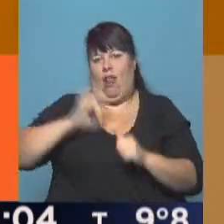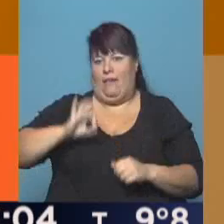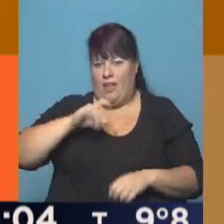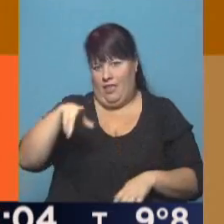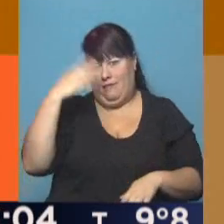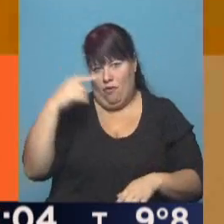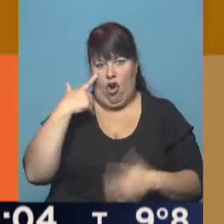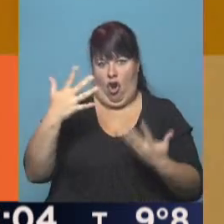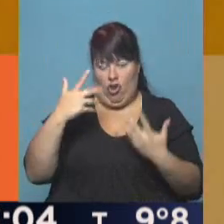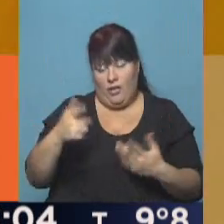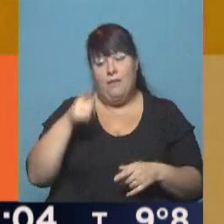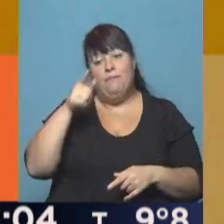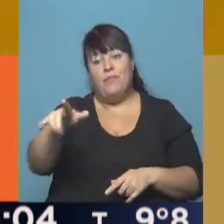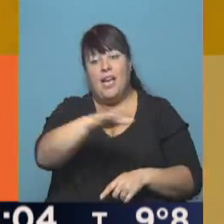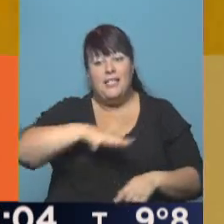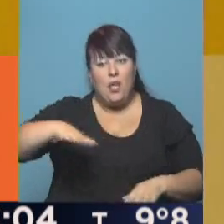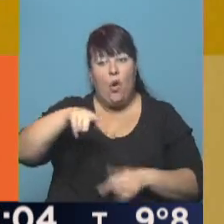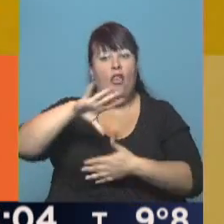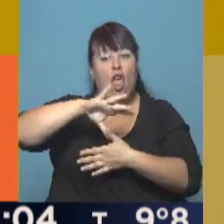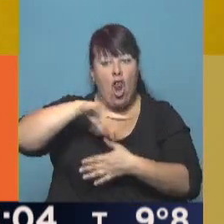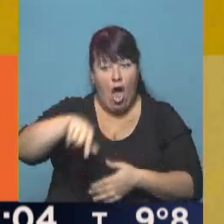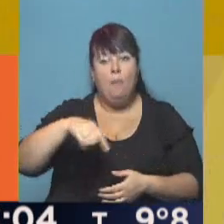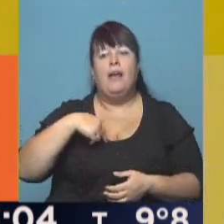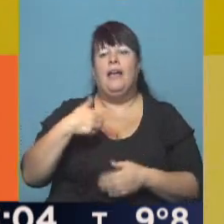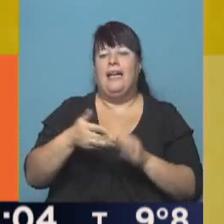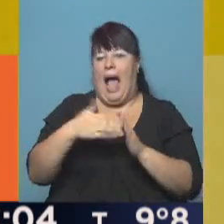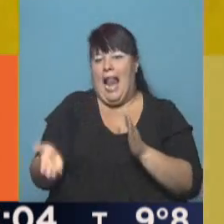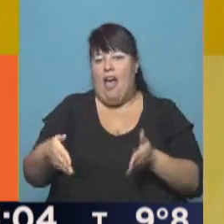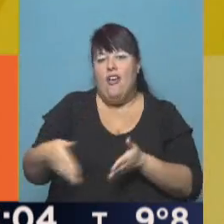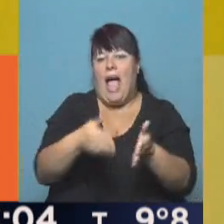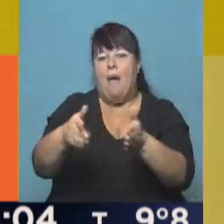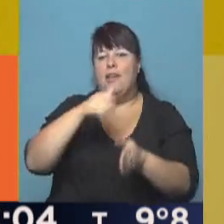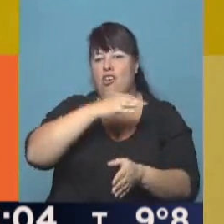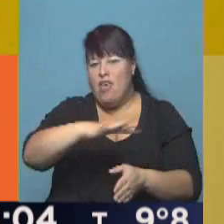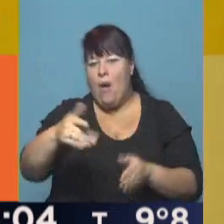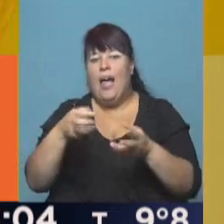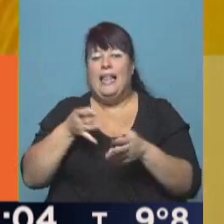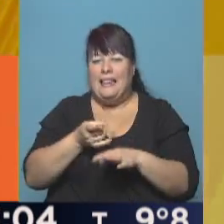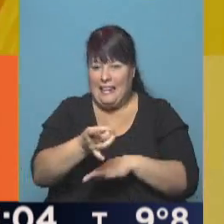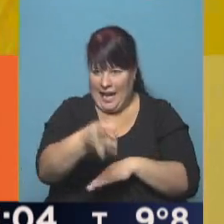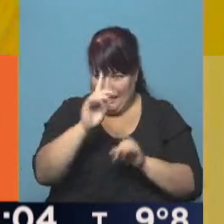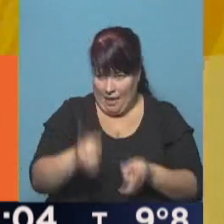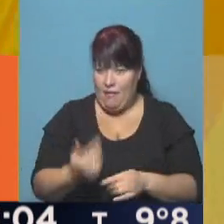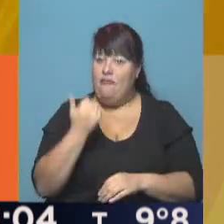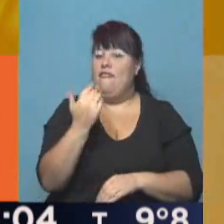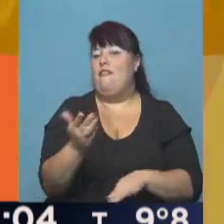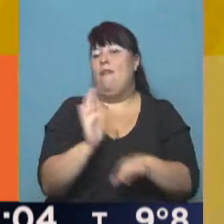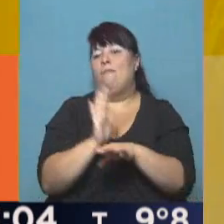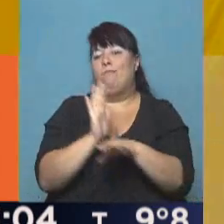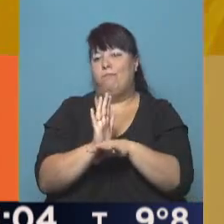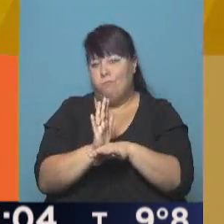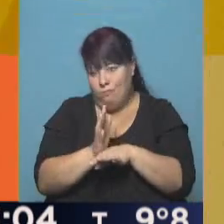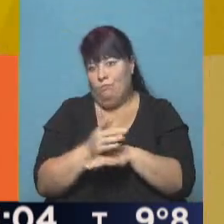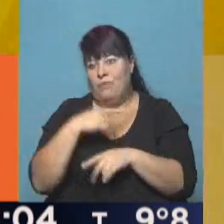hombre muy conocido, y con este predio aquí en Lomas de Zamora, estamos al borde del Camino de la Ribera y estas vías, frente a lo que se dice, bueno,